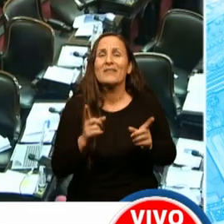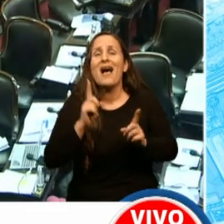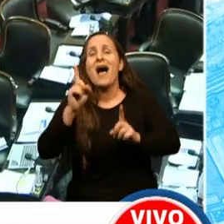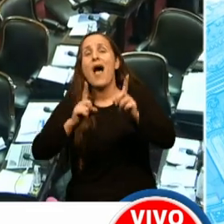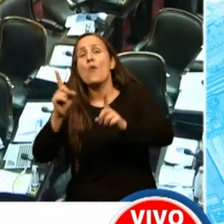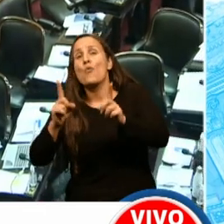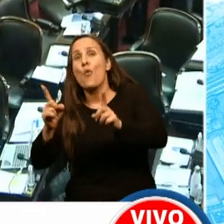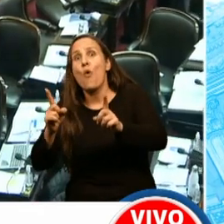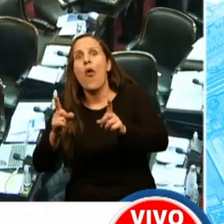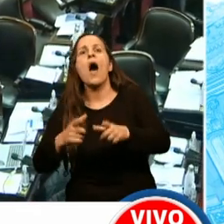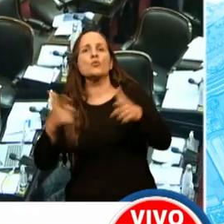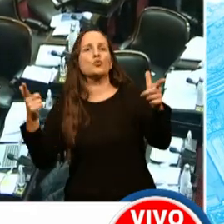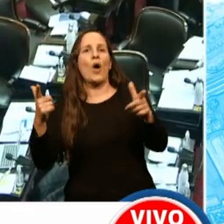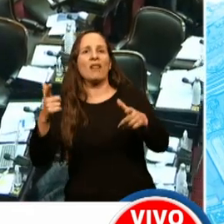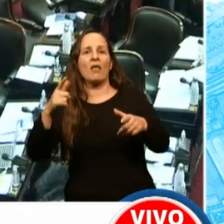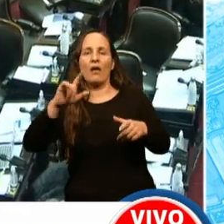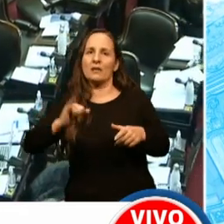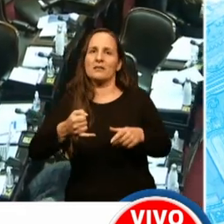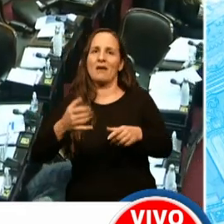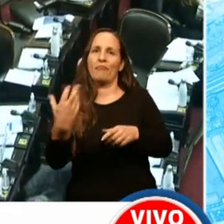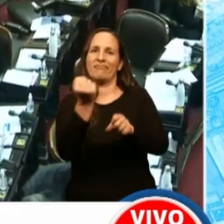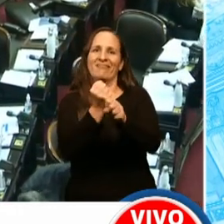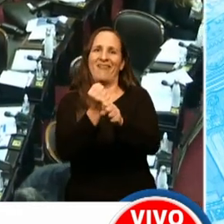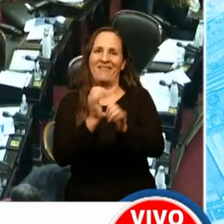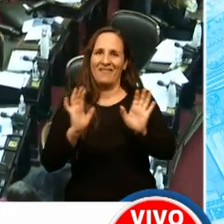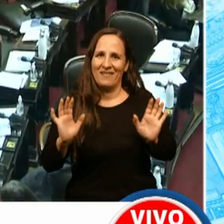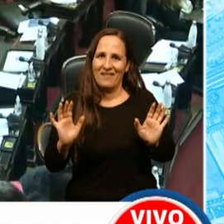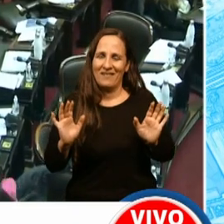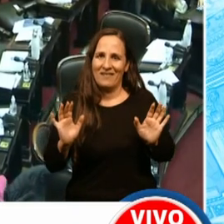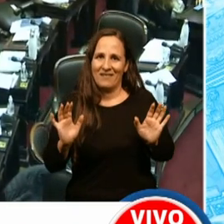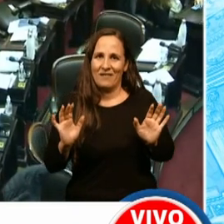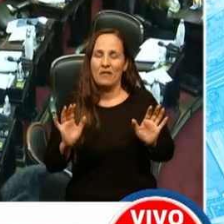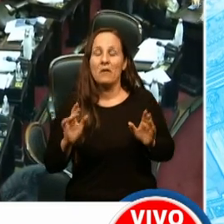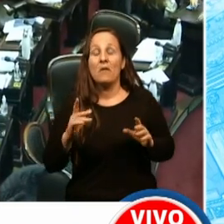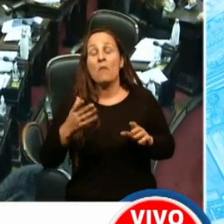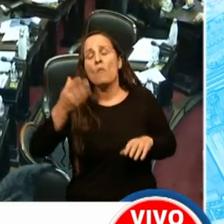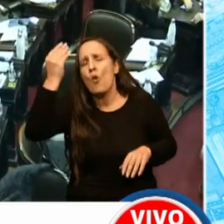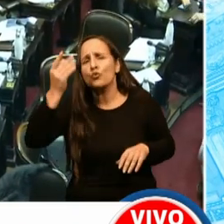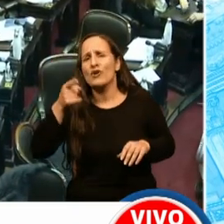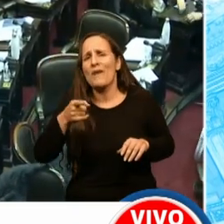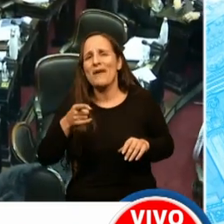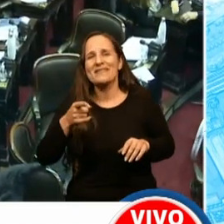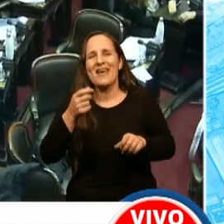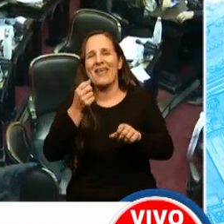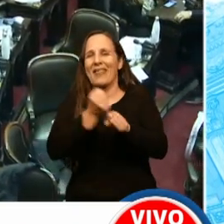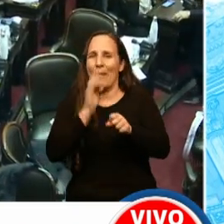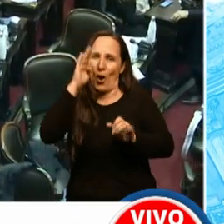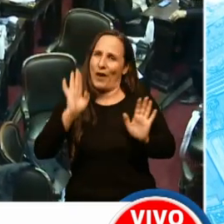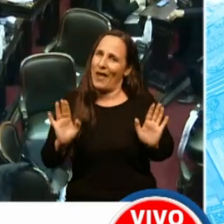tienen la suerte de poder desempeñarse en otro tipo de actividades y aunque muchas veces desde la informalidad y esto